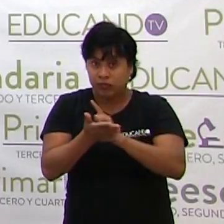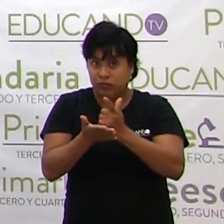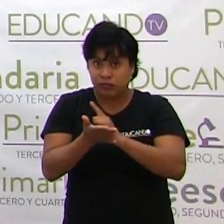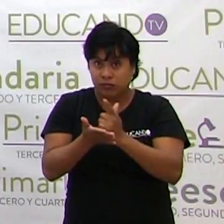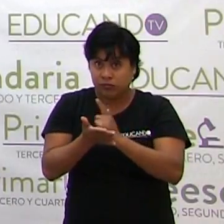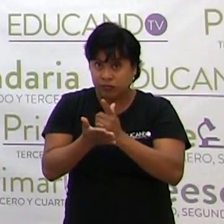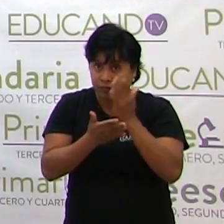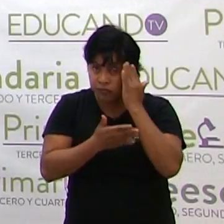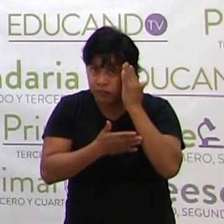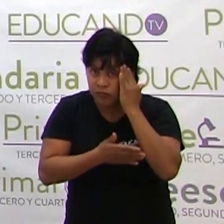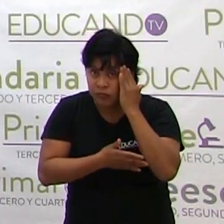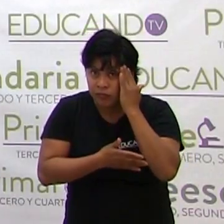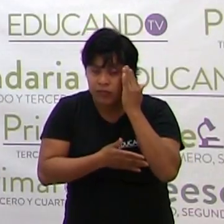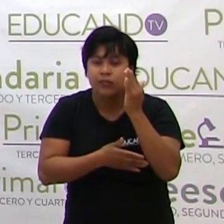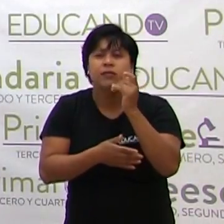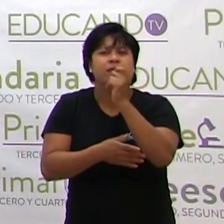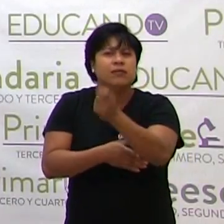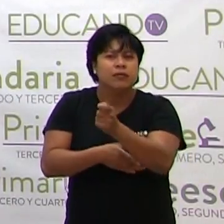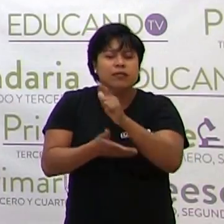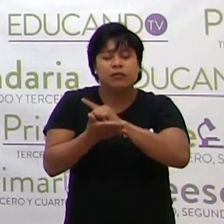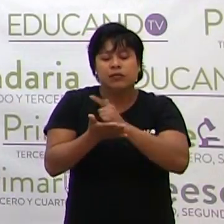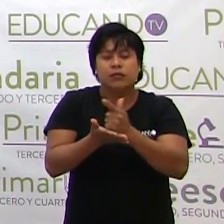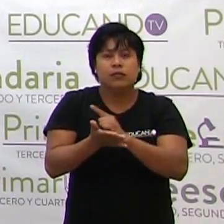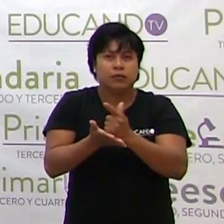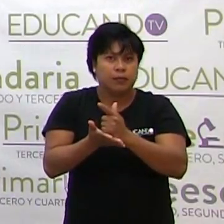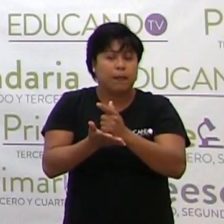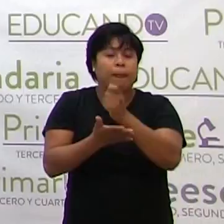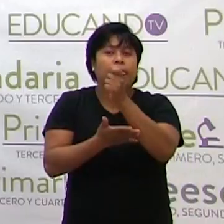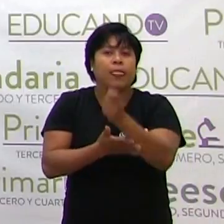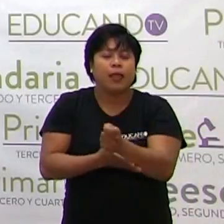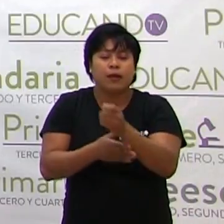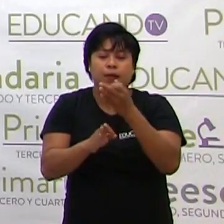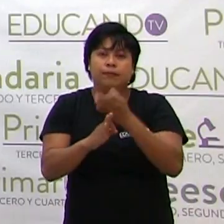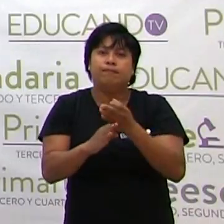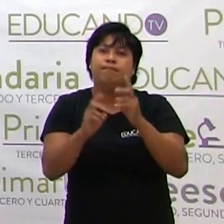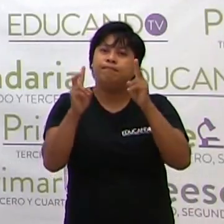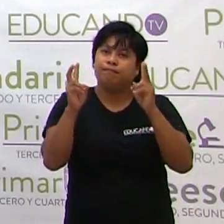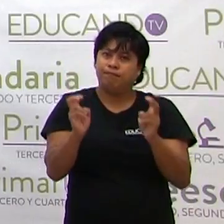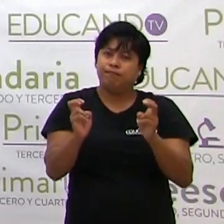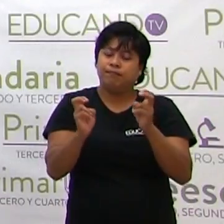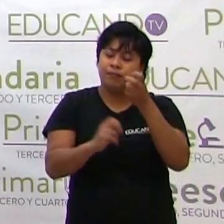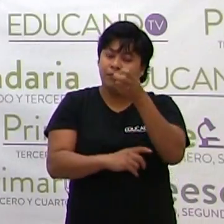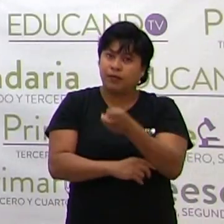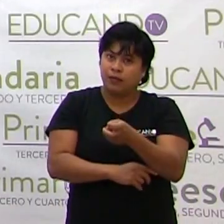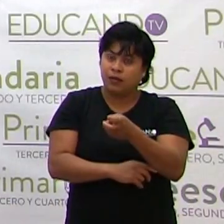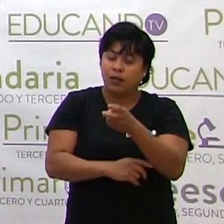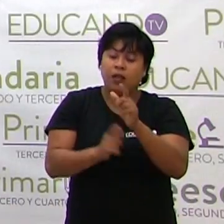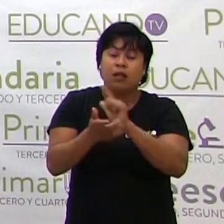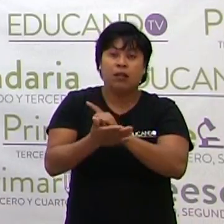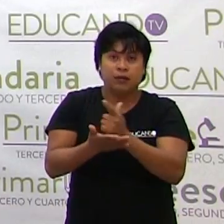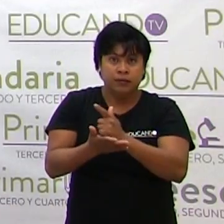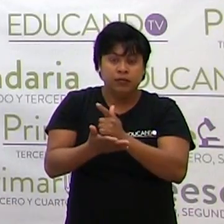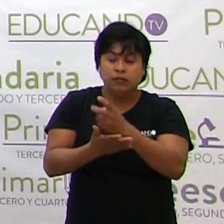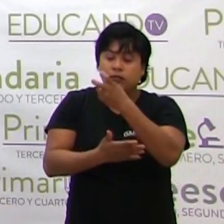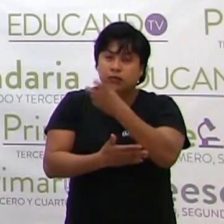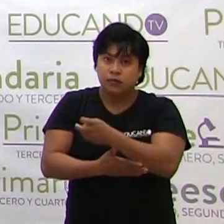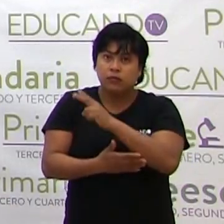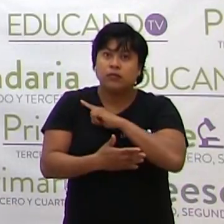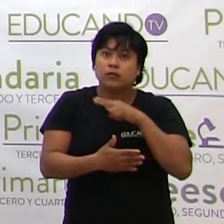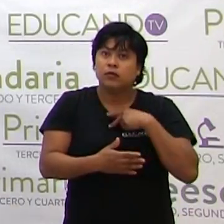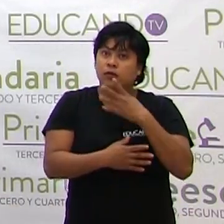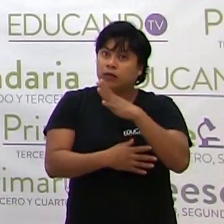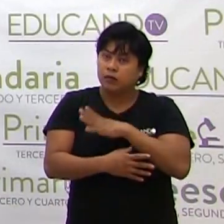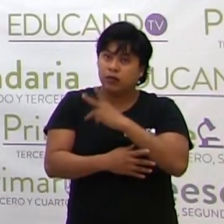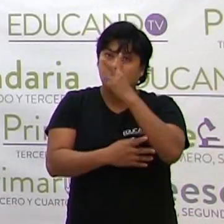libros? Los libros es nuestro tema de hoy. Y lo vamos a trabajar durante 2 sesiones,